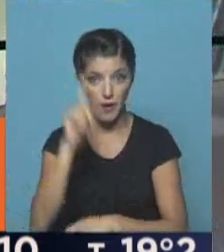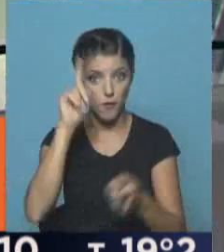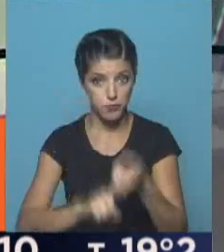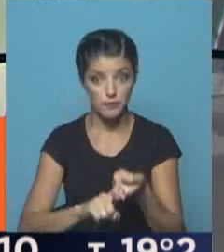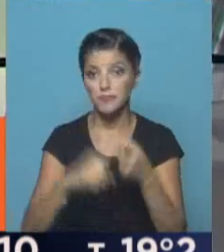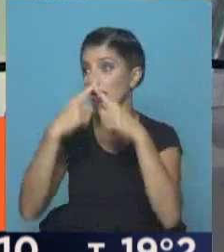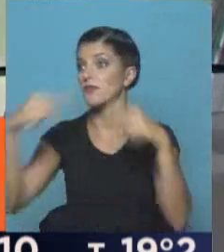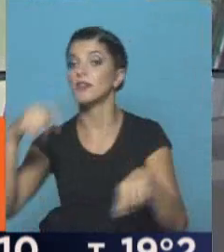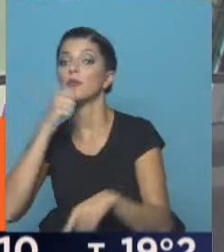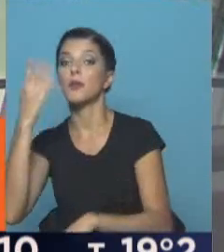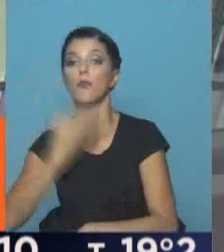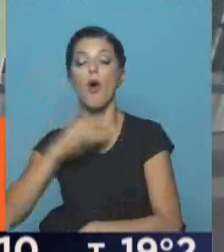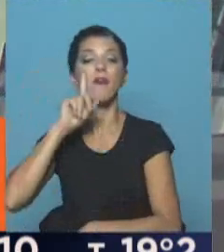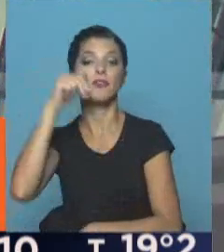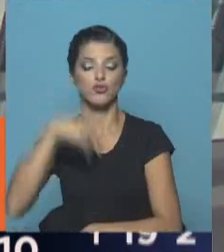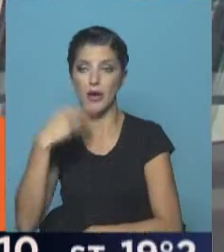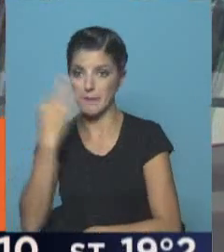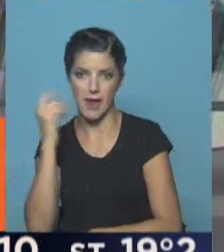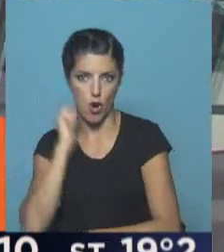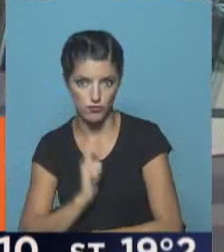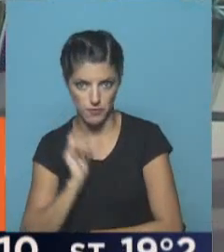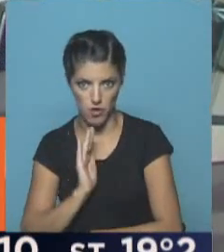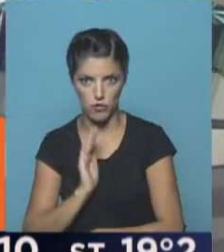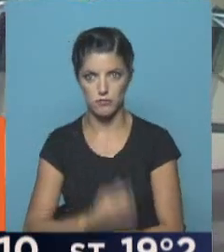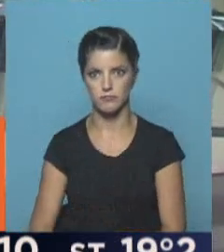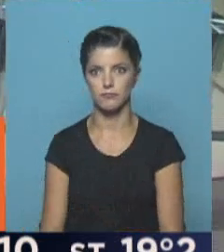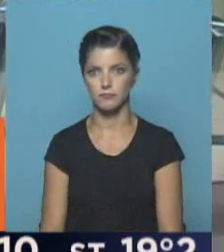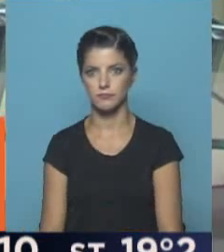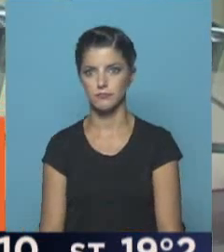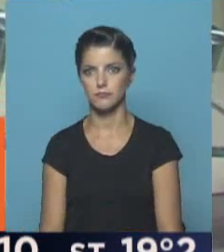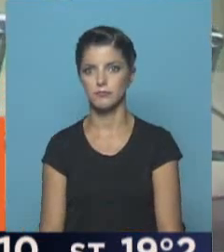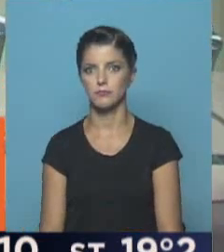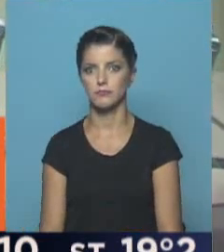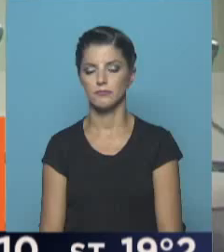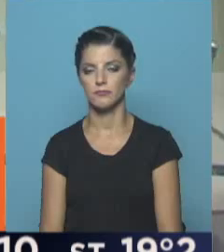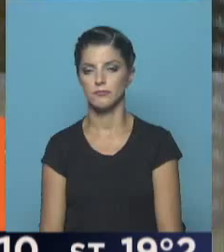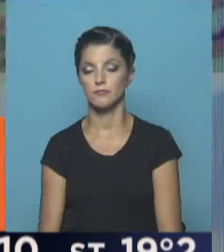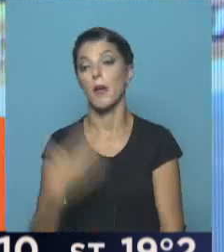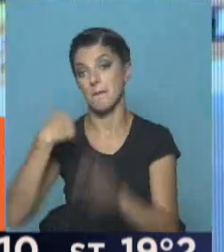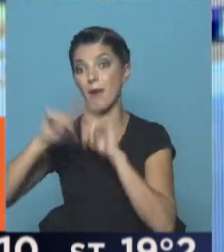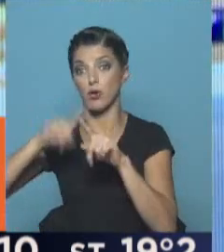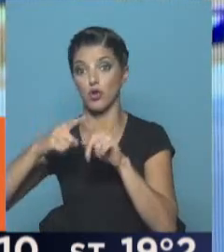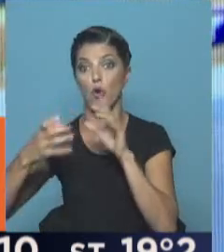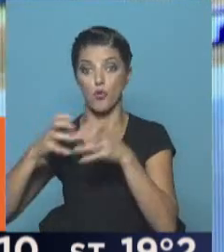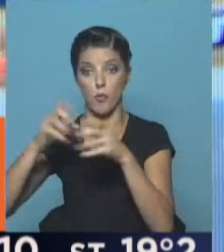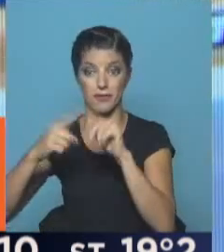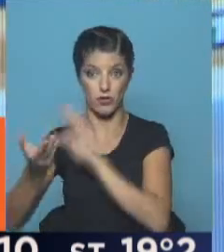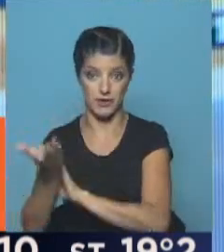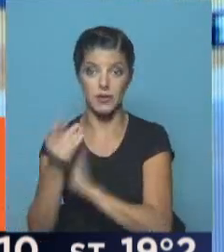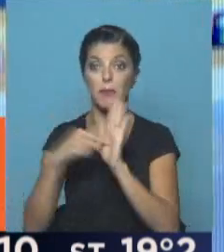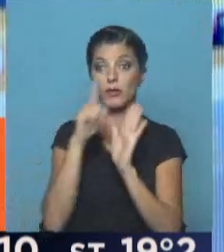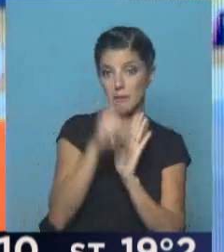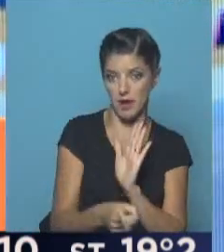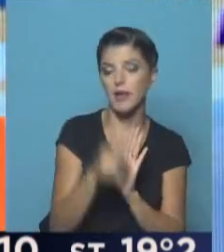a la de Fillon, por ejemplo. Son en general muy conservadores los políticos franceses, sobre todo los políticos de la derecha. Ahora, al mismo tiempo, es un político del